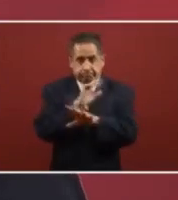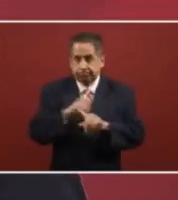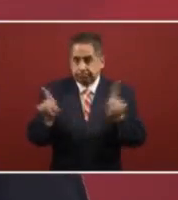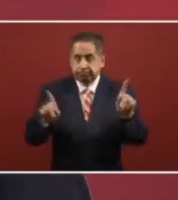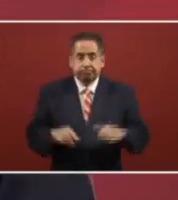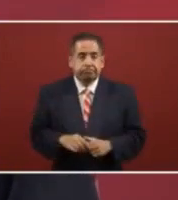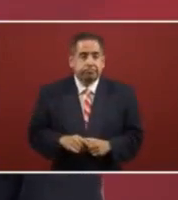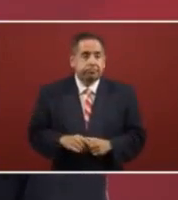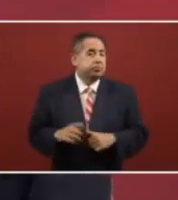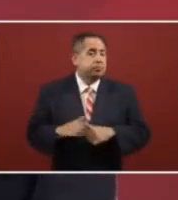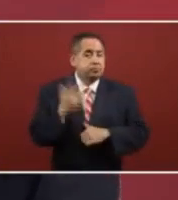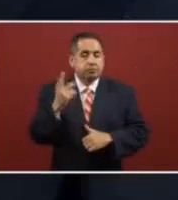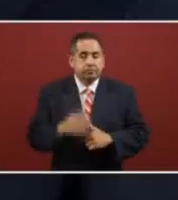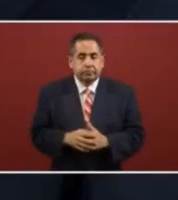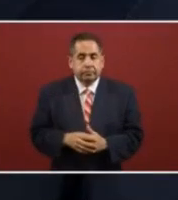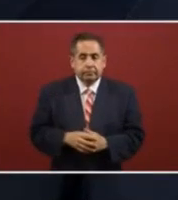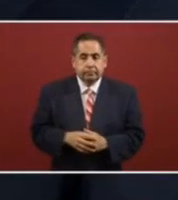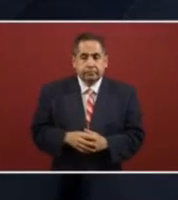porque